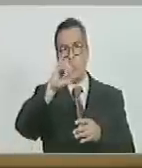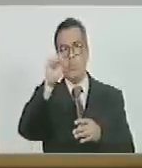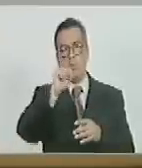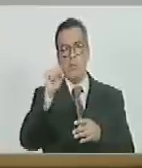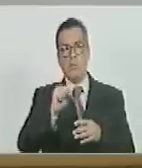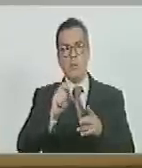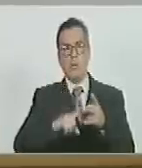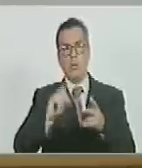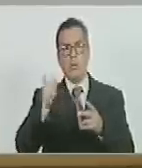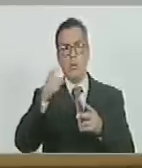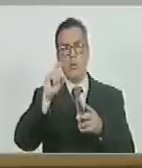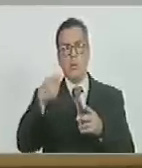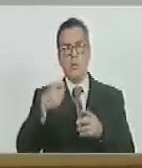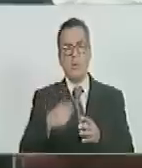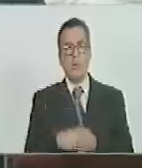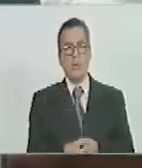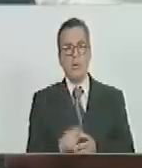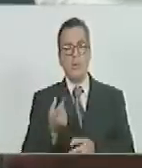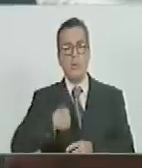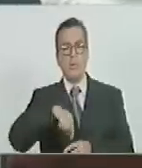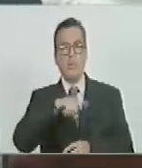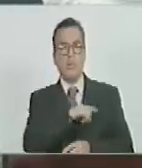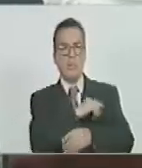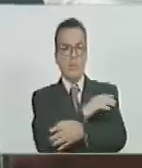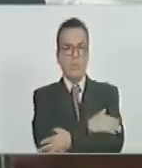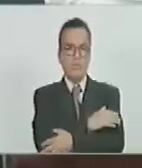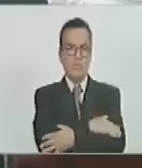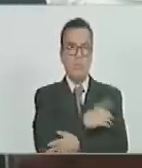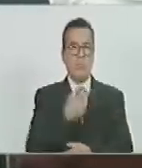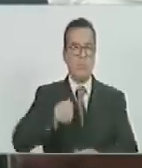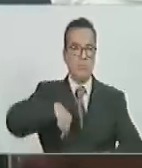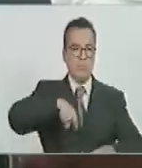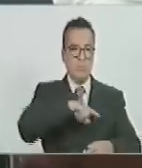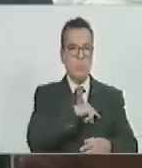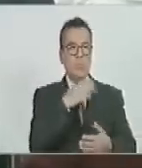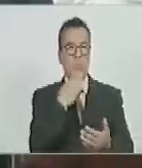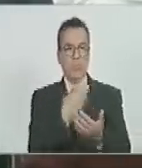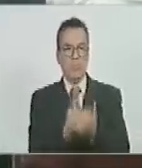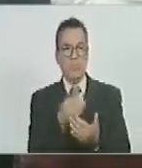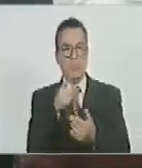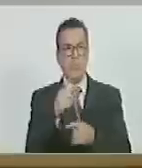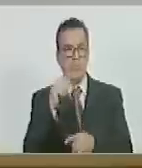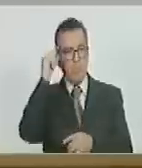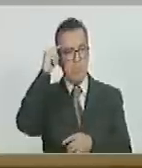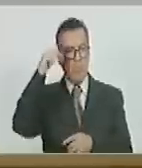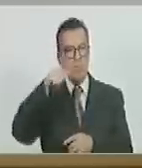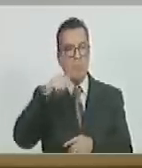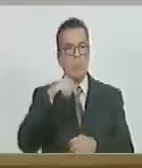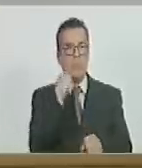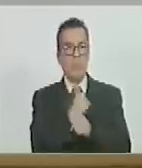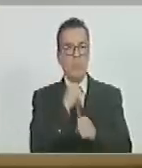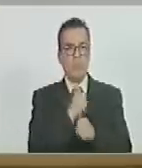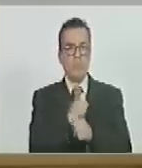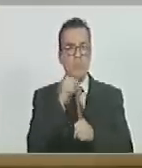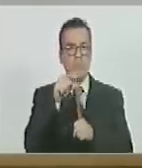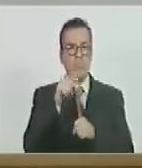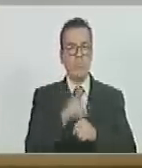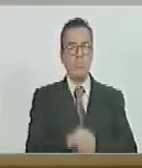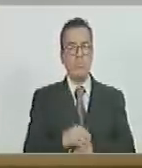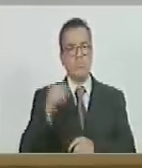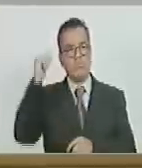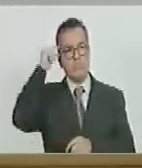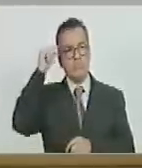González González. Nuestro abrazo y nuestro agradecimiento por el trabajo que